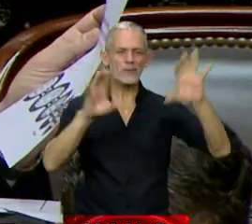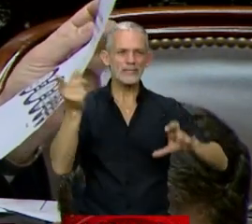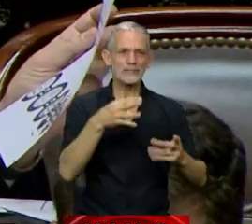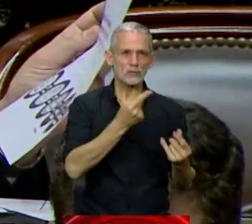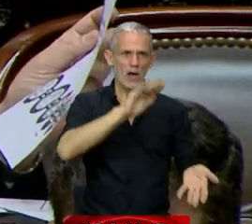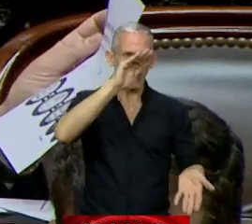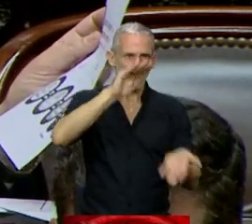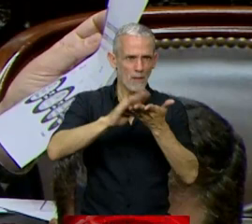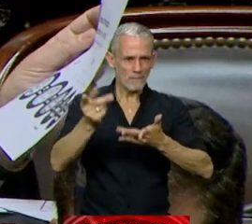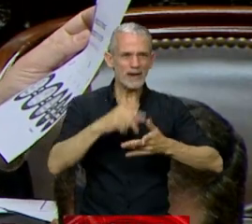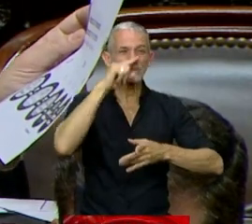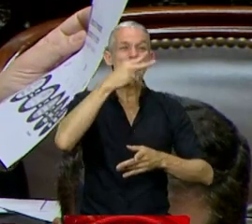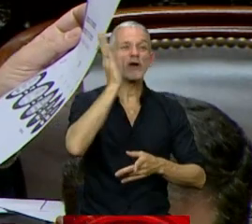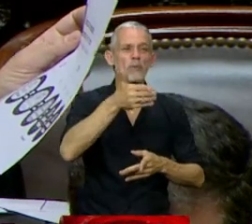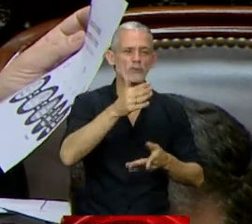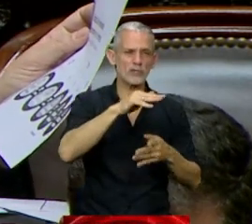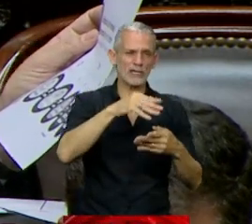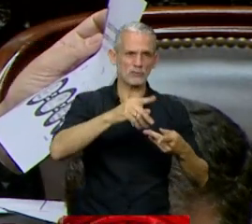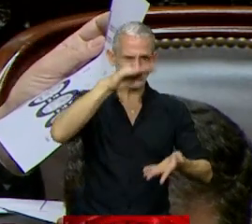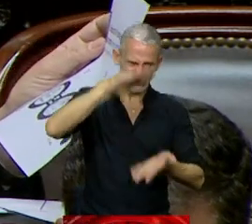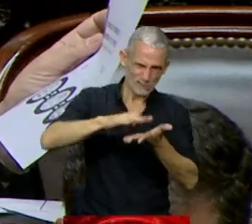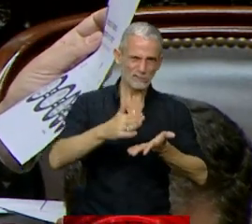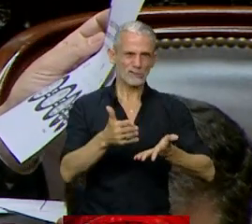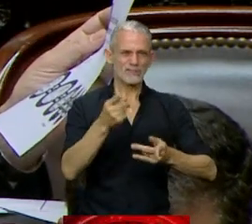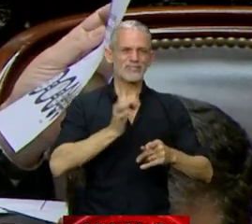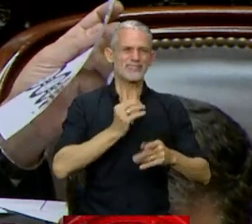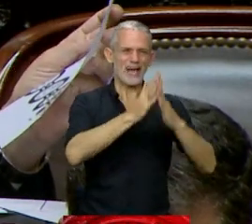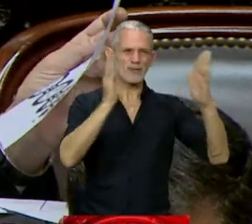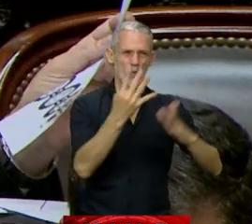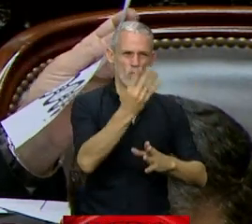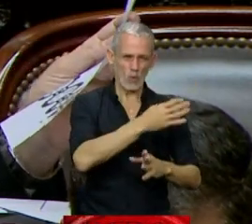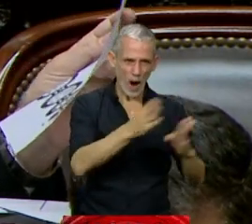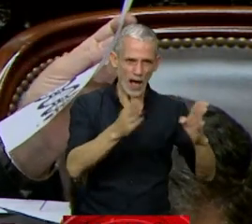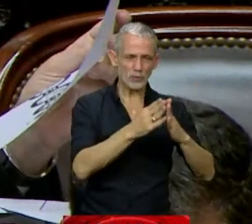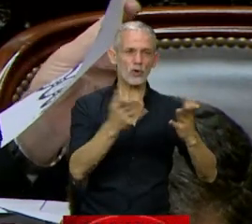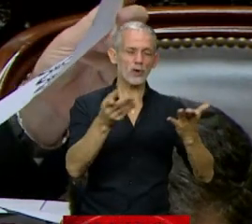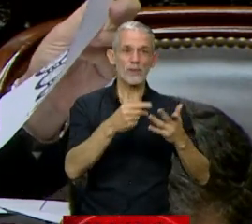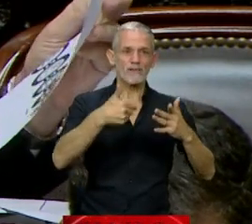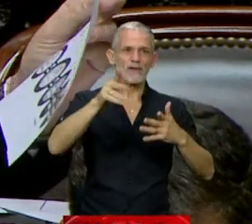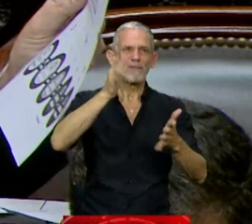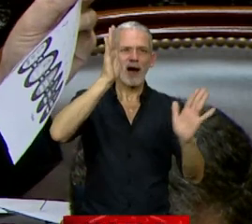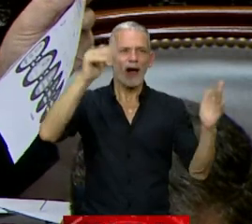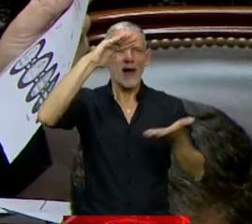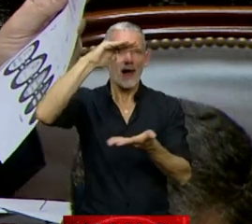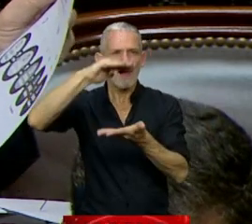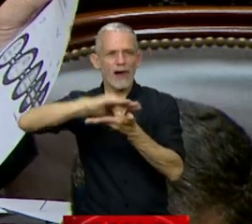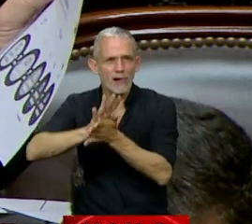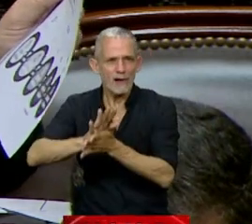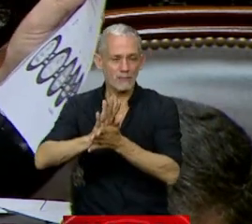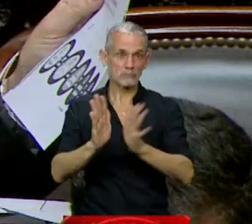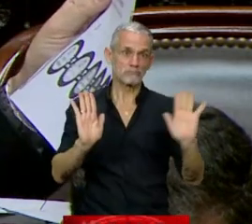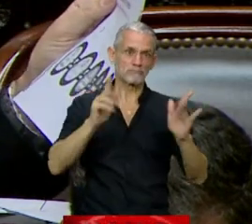país, 75% le mocharon al interior del país durante esos años y camino a eliminarlo definitivamente,